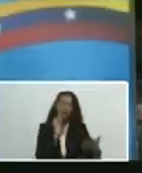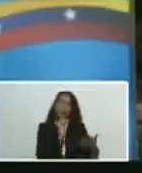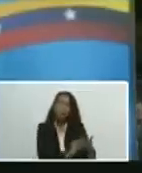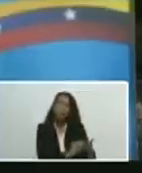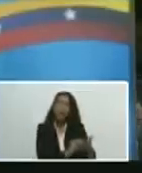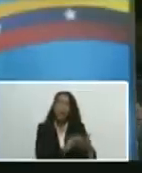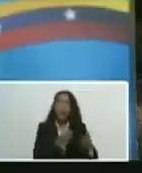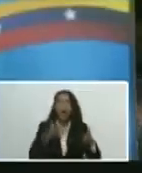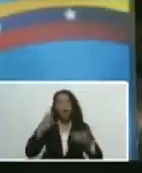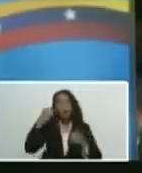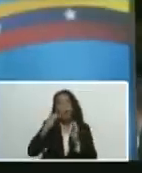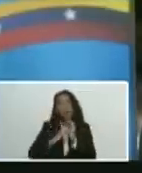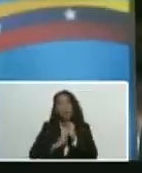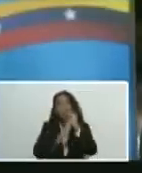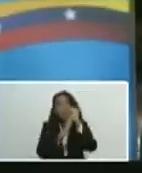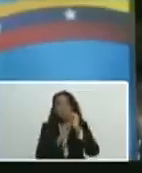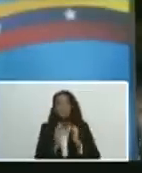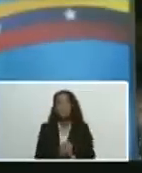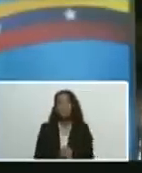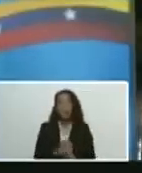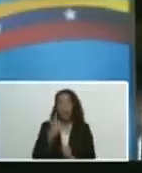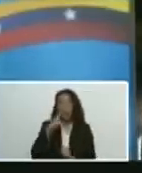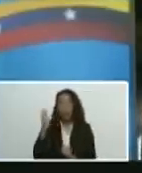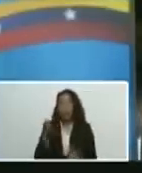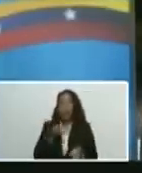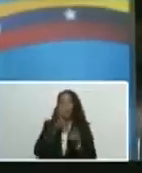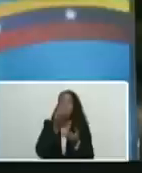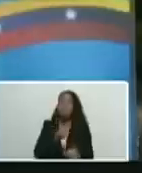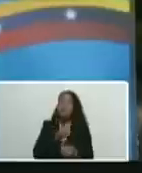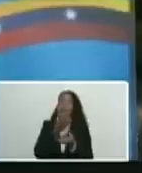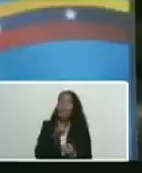a Tucídides cuando expresó: